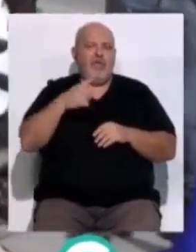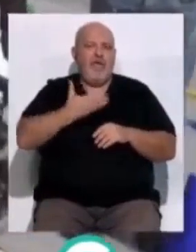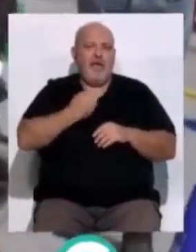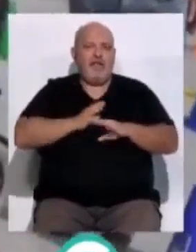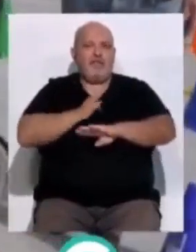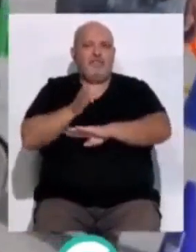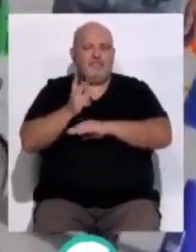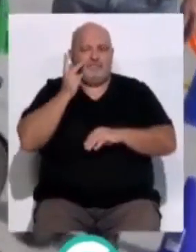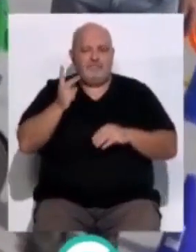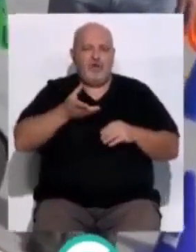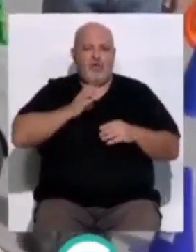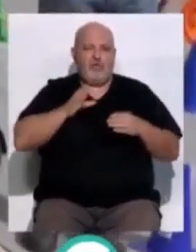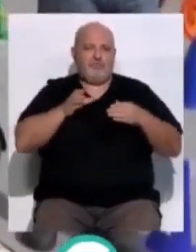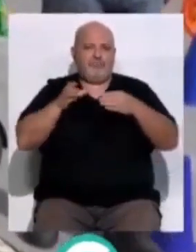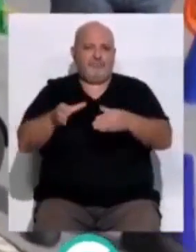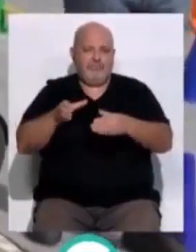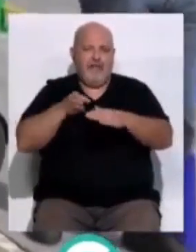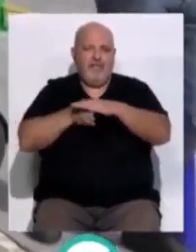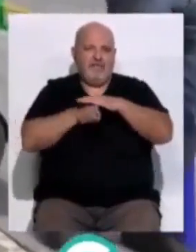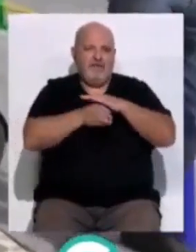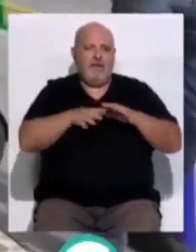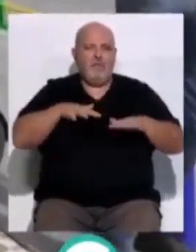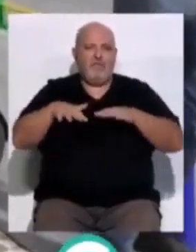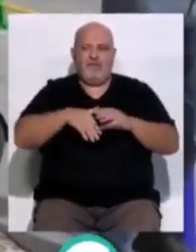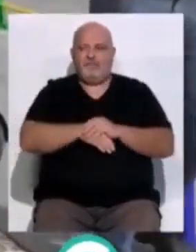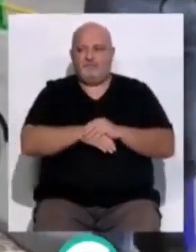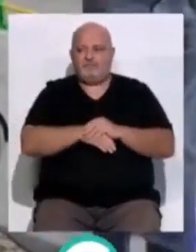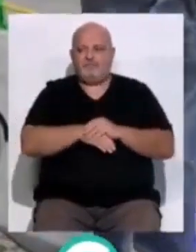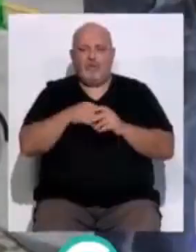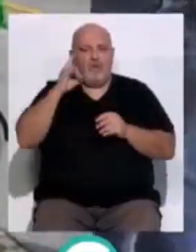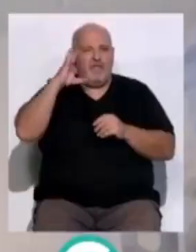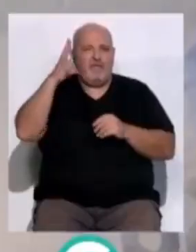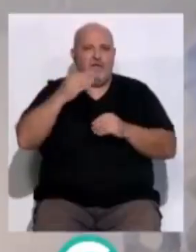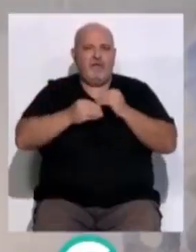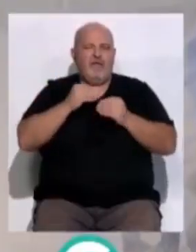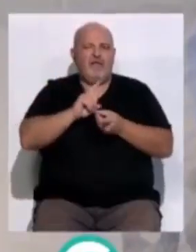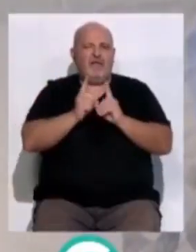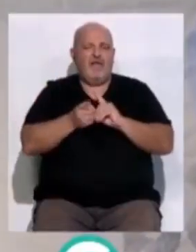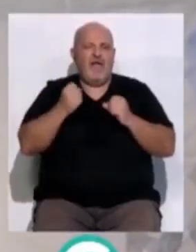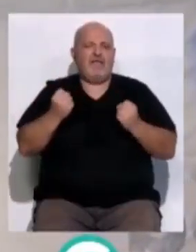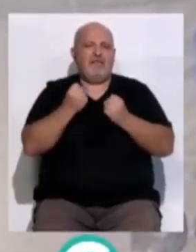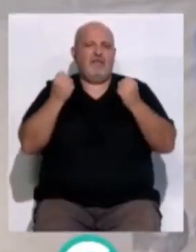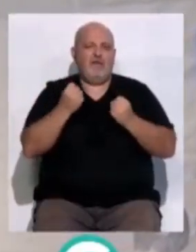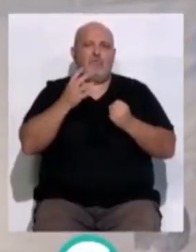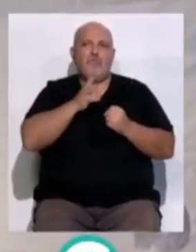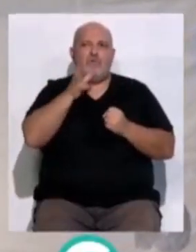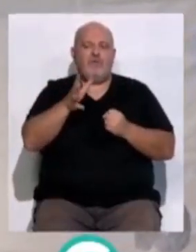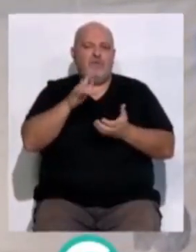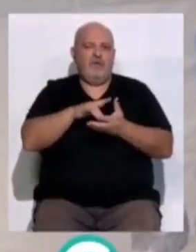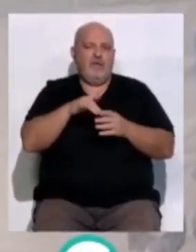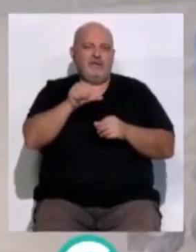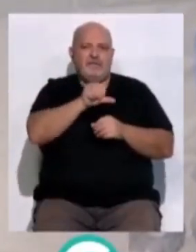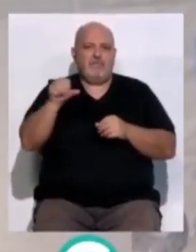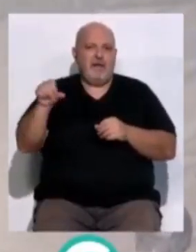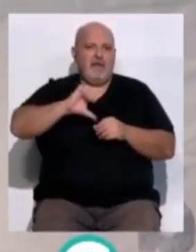alcalde de Cádiz y sus concejales de accesibilidad y movilidad. Una iniciativa enmarcada en las actividades con motivo de la